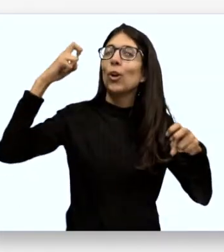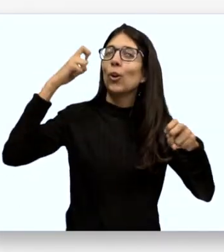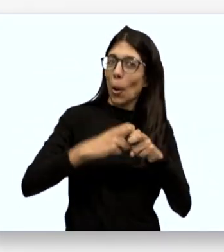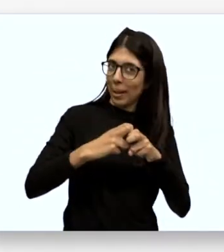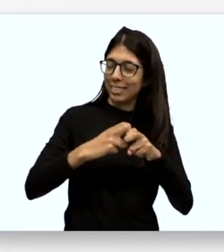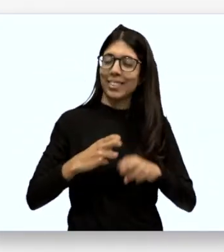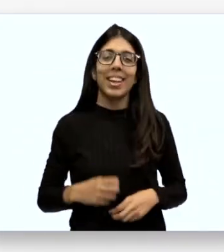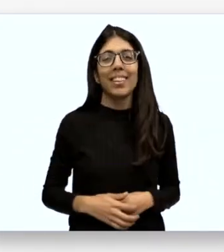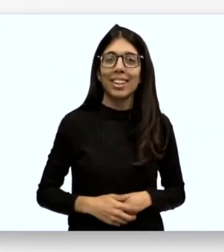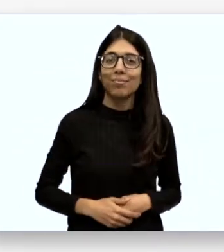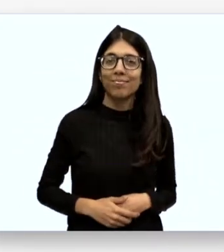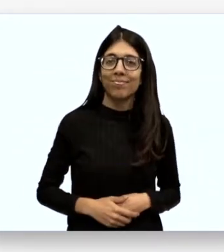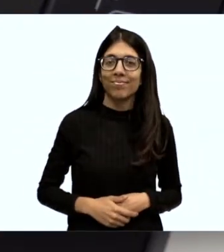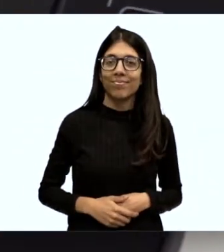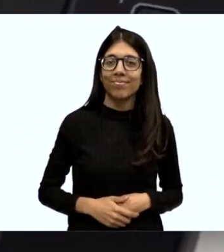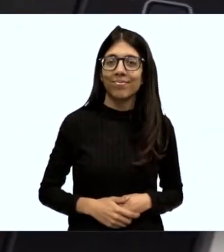Compatibilidad.